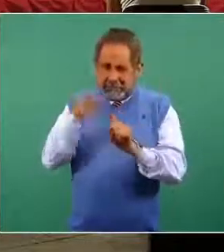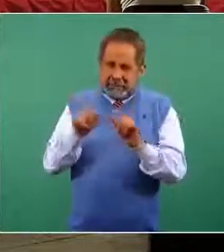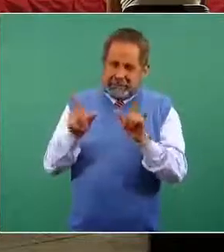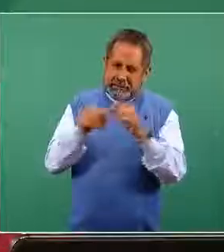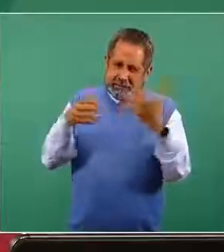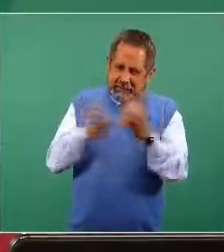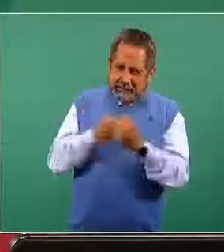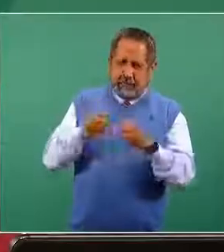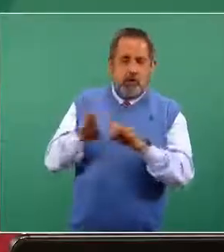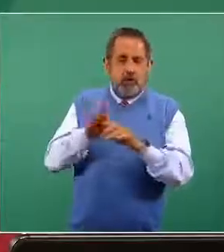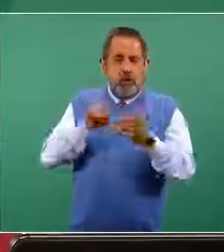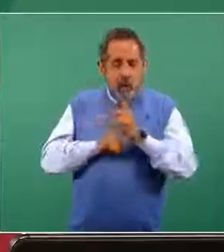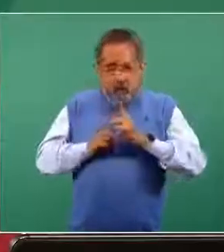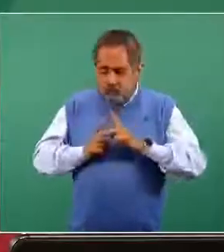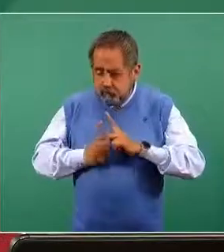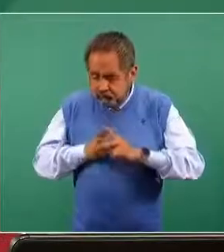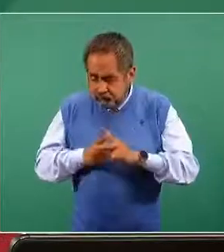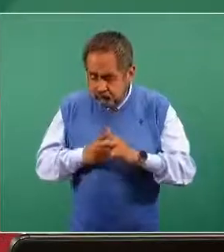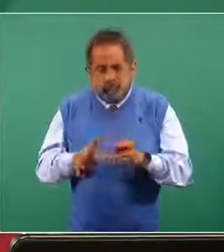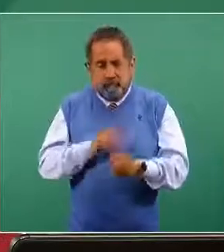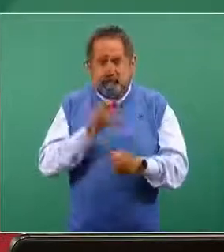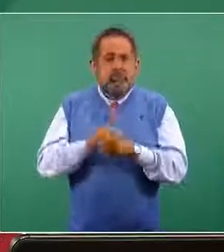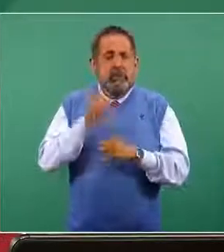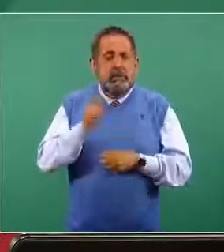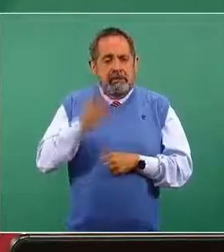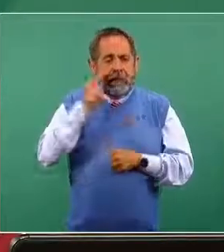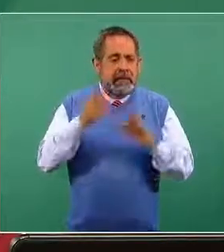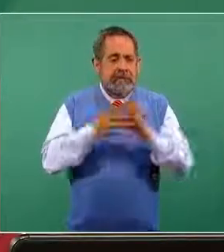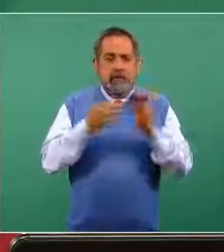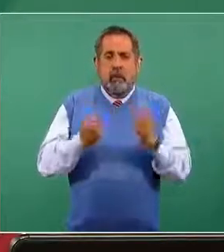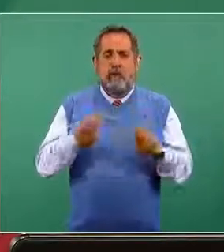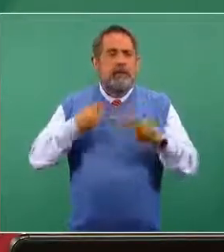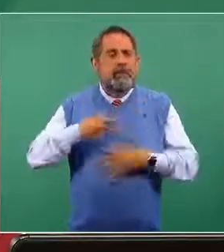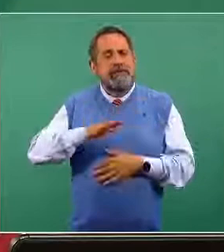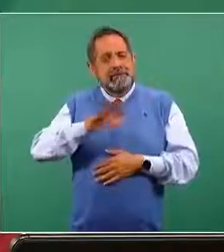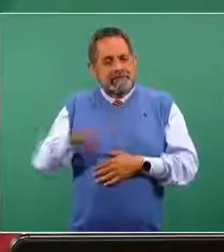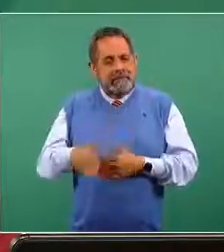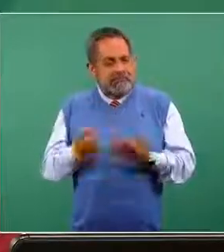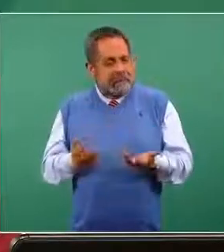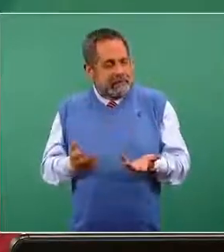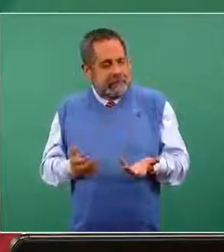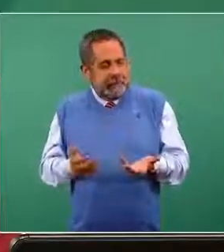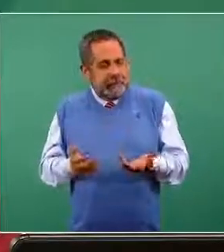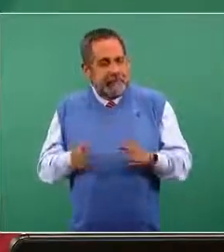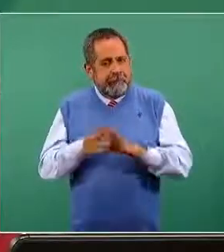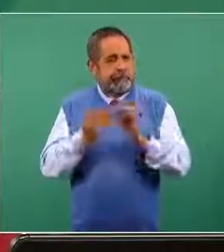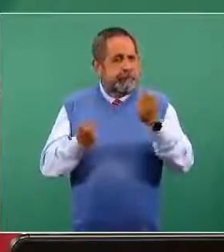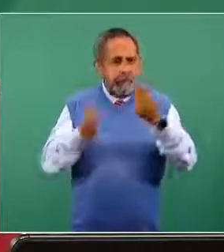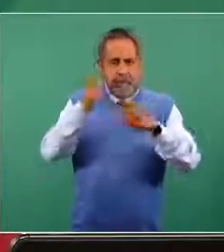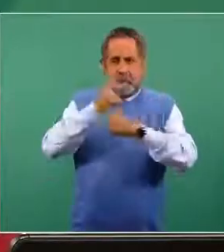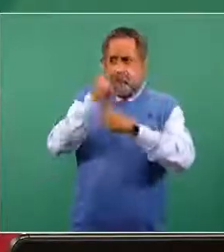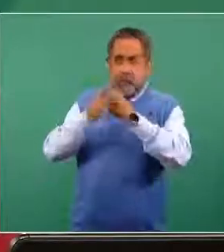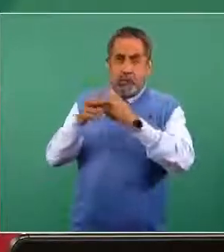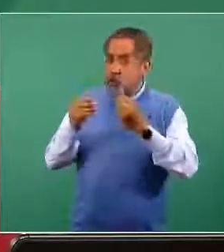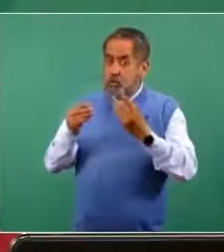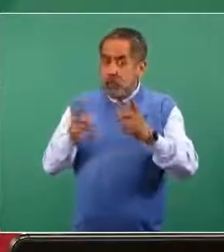sintética cómo se hace este ejercicio de análisis de la mortalidad excesiva que algunos países, no